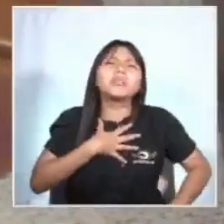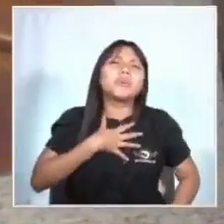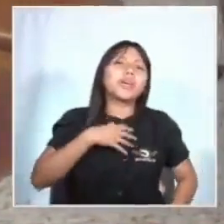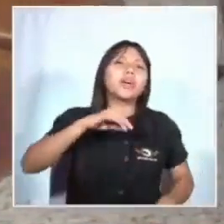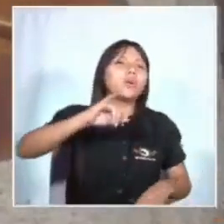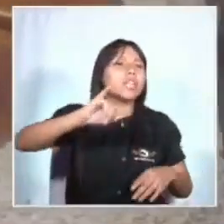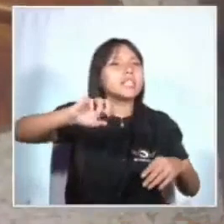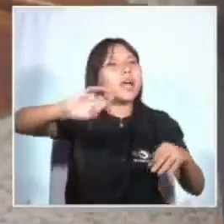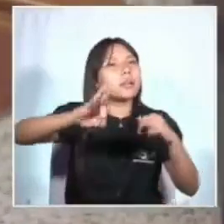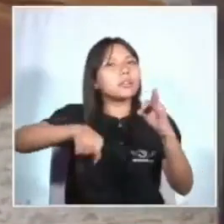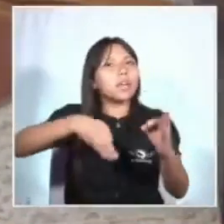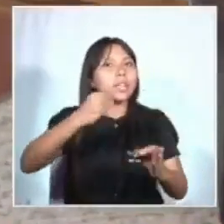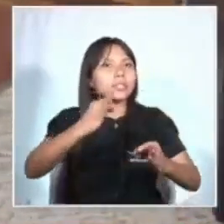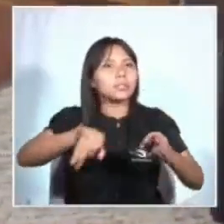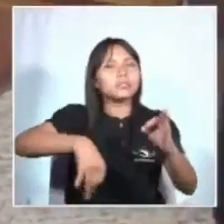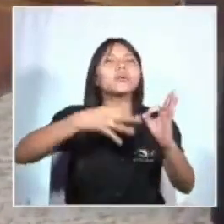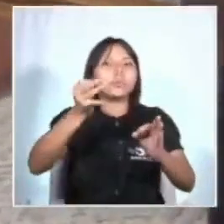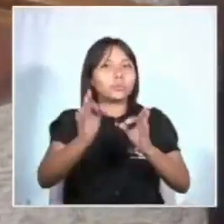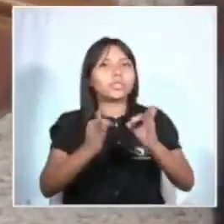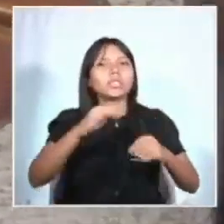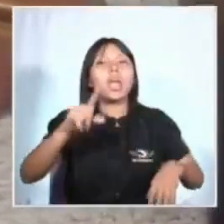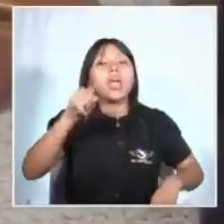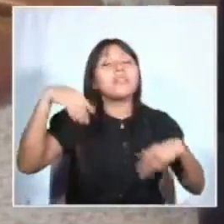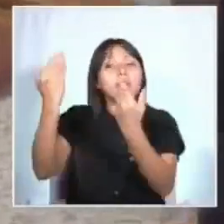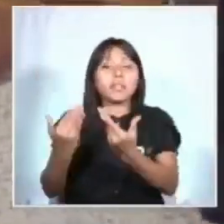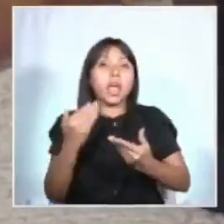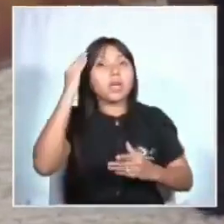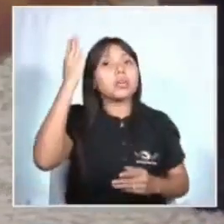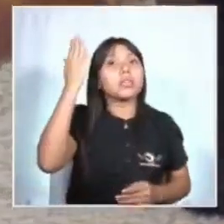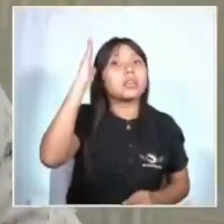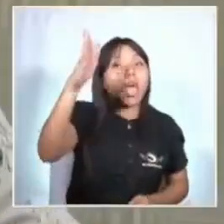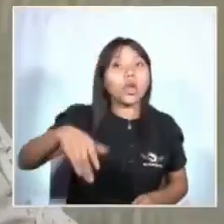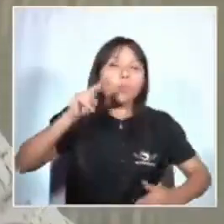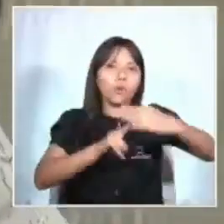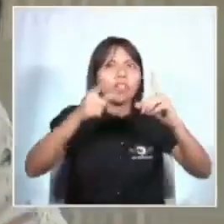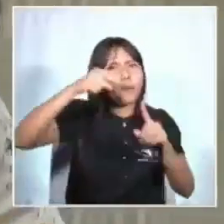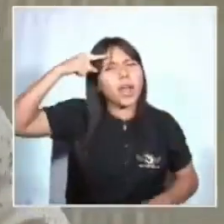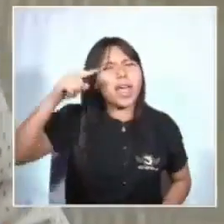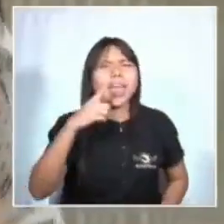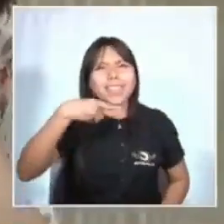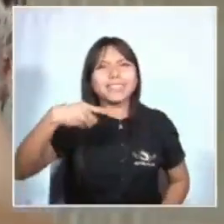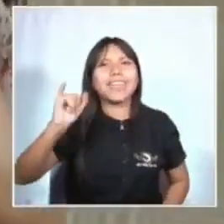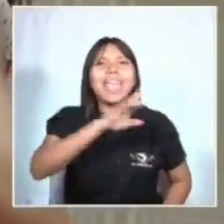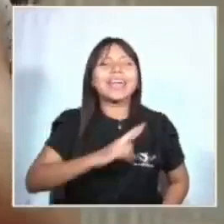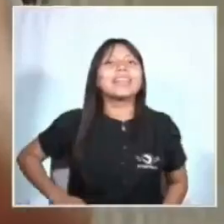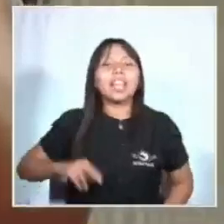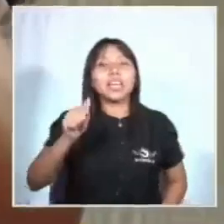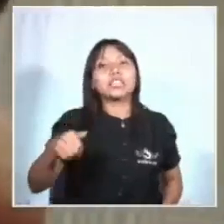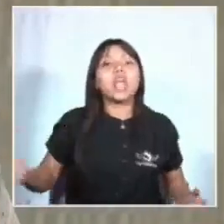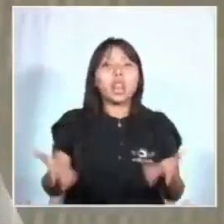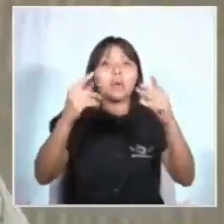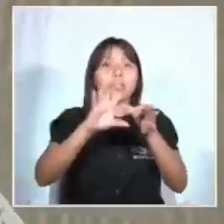justicia, hazme justicia. Te trajeron profeta para decirte: el rey se está levantando de su